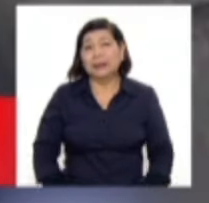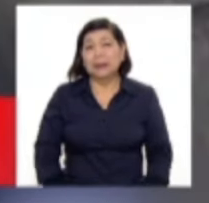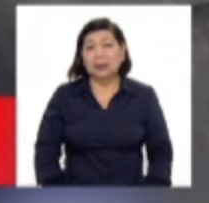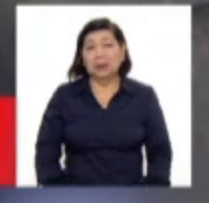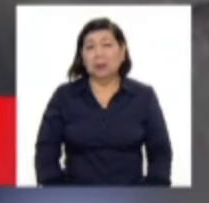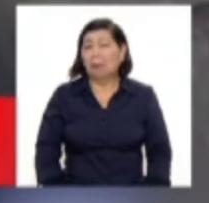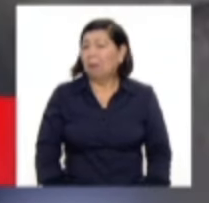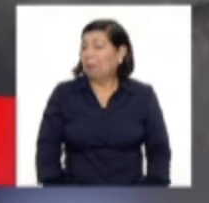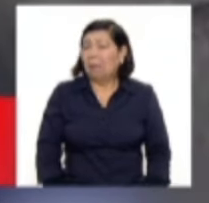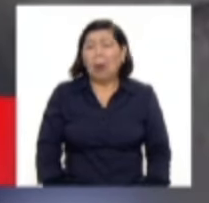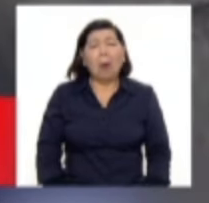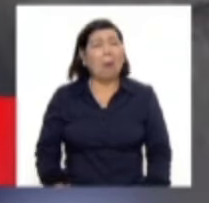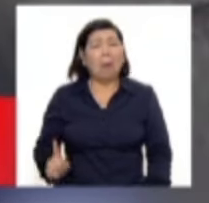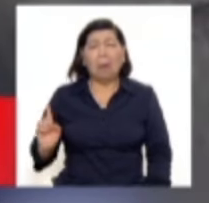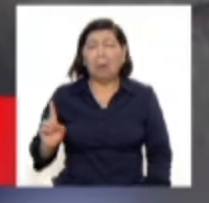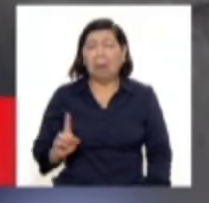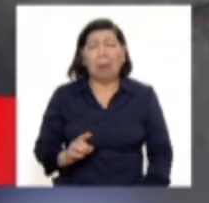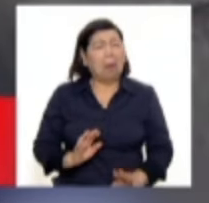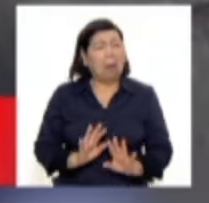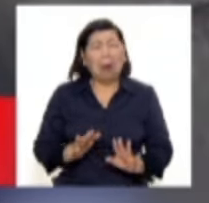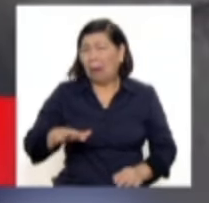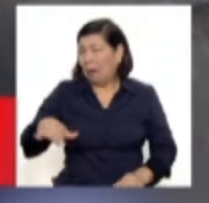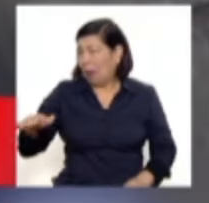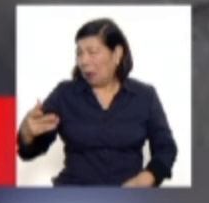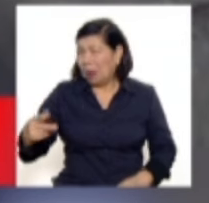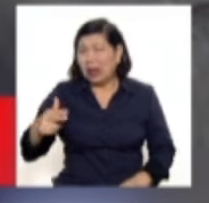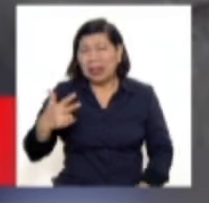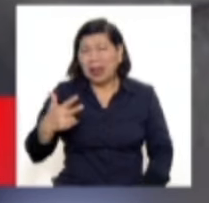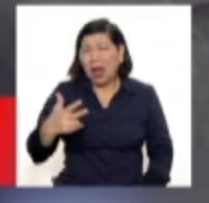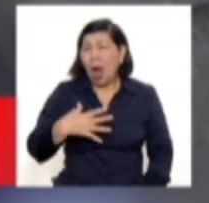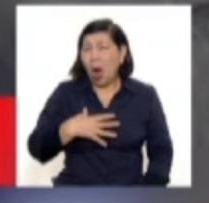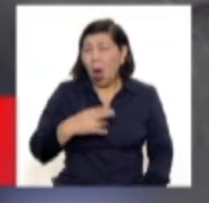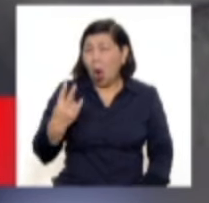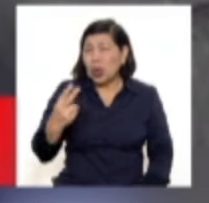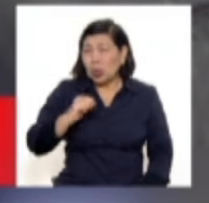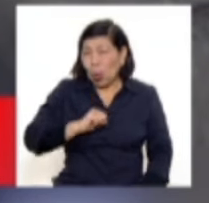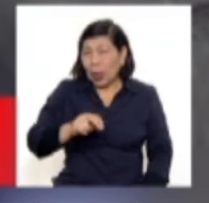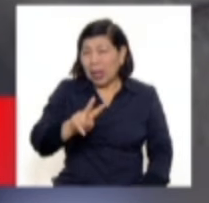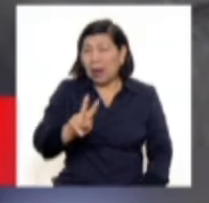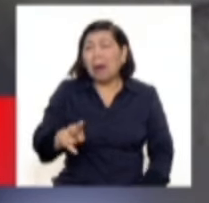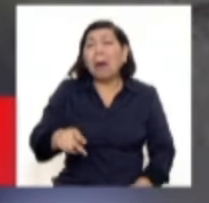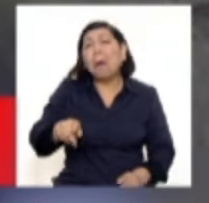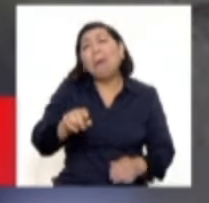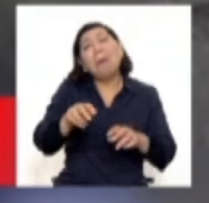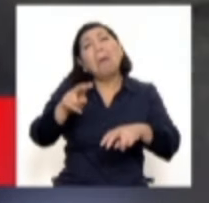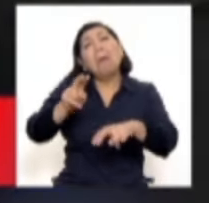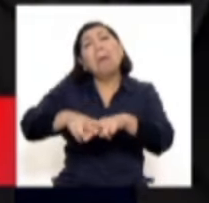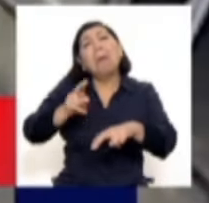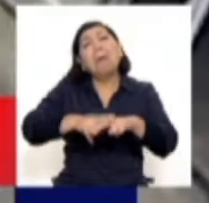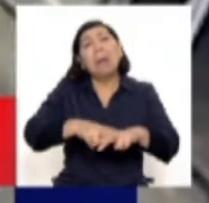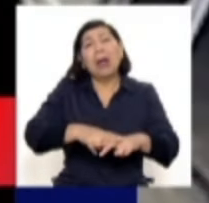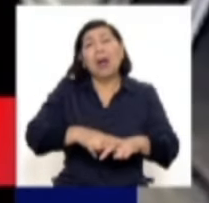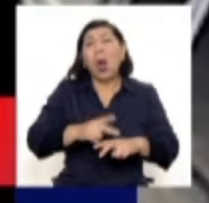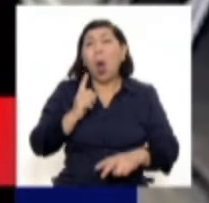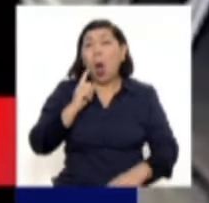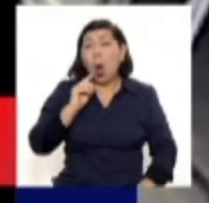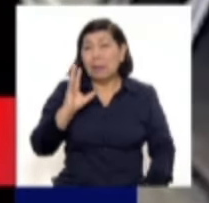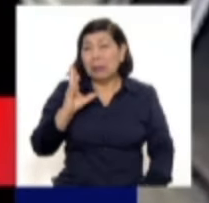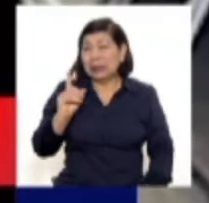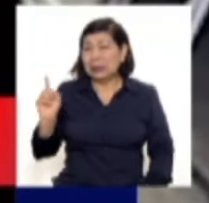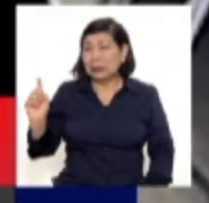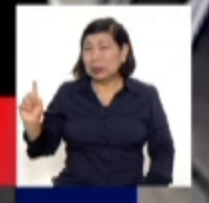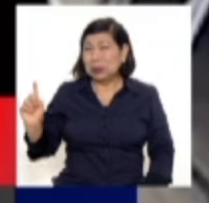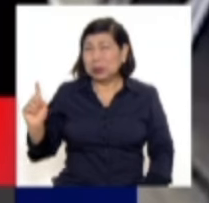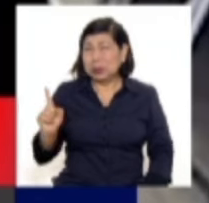Sin remordimiento alguno y sin pensar en los niños de 3 y 8 años de edad que estaban presentes, este delincuente